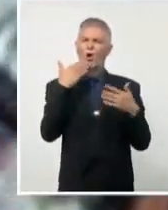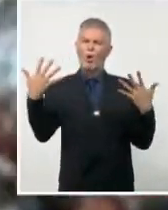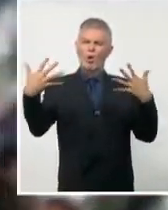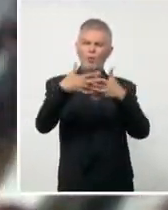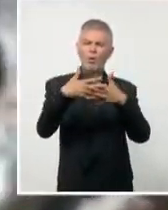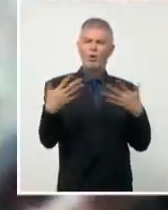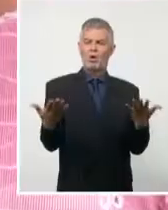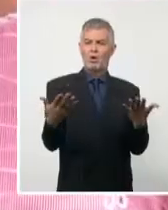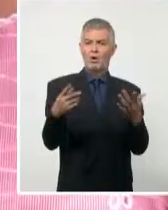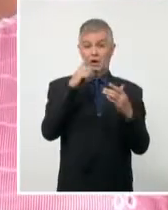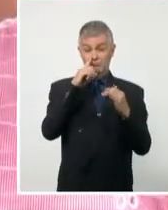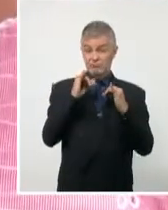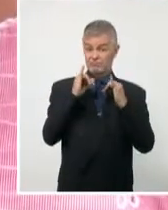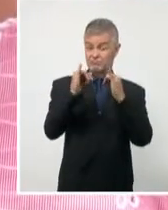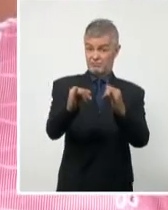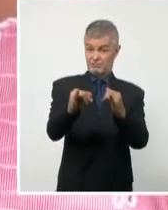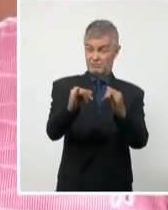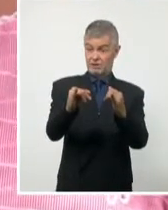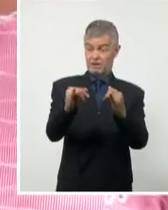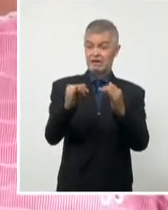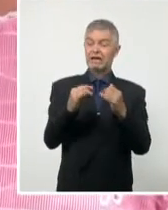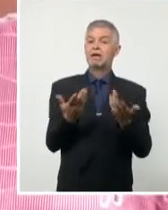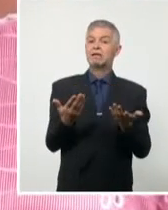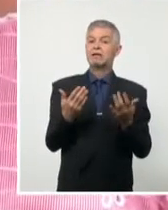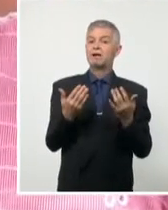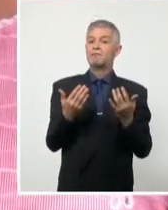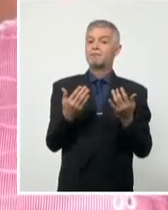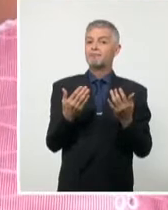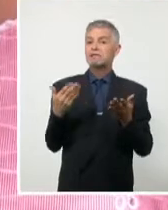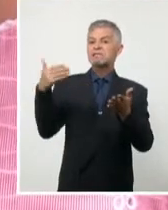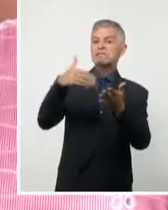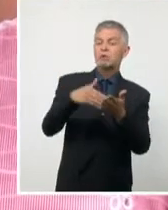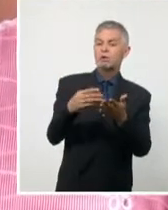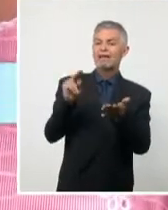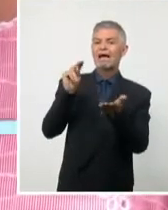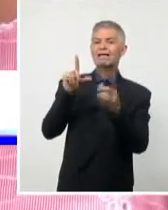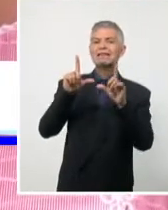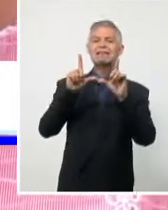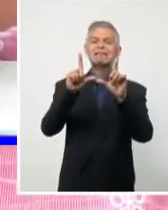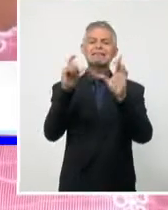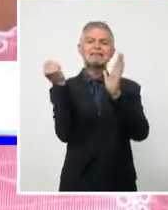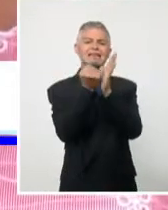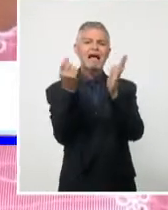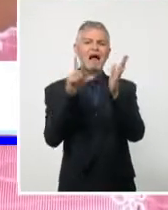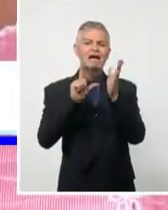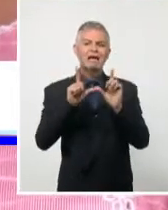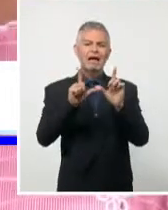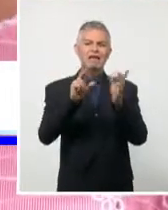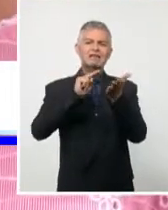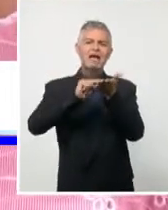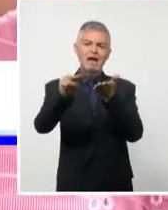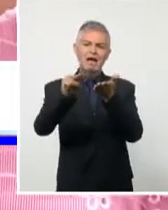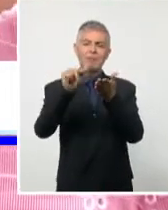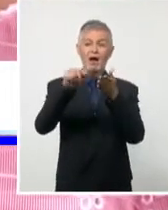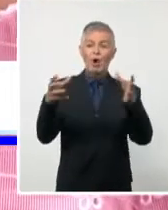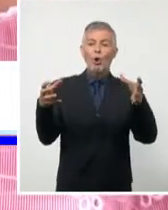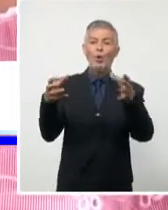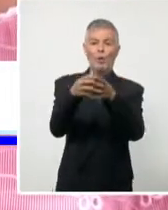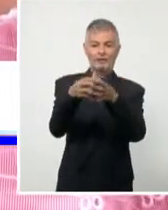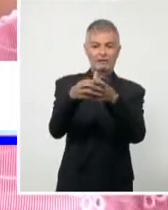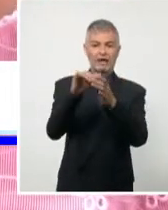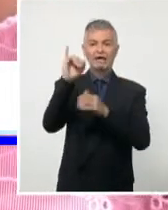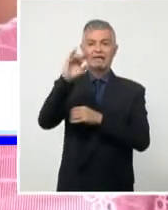La noticia específicamente llegó por un telegrama que lo hizo leer en el Comité Italiano por la Libertad de